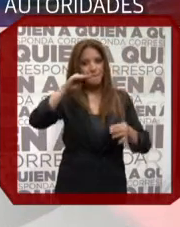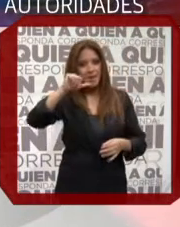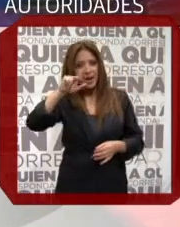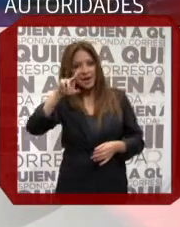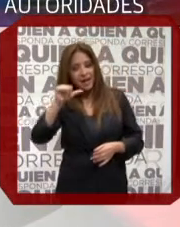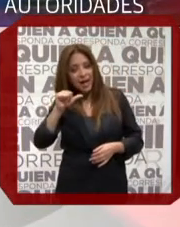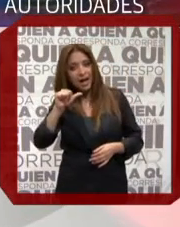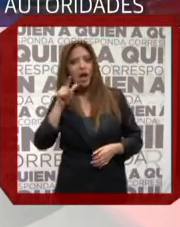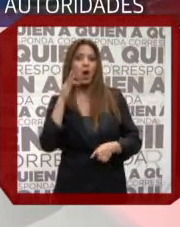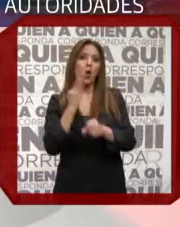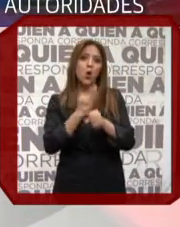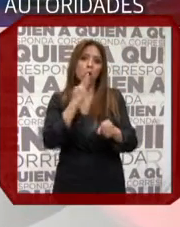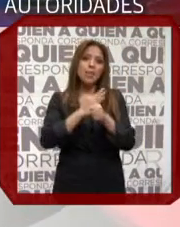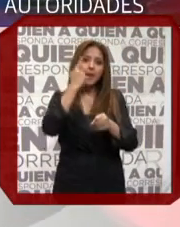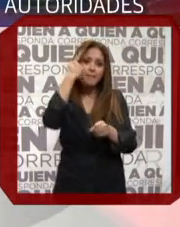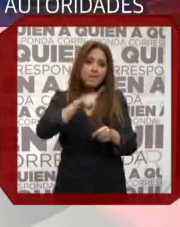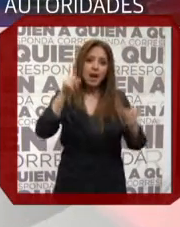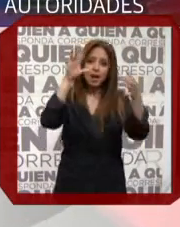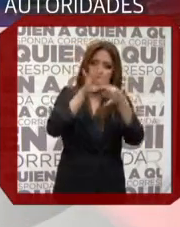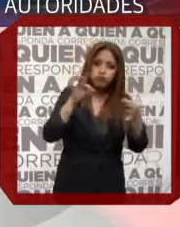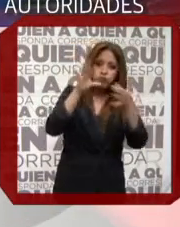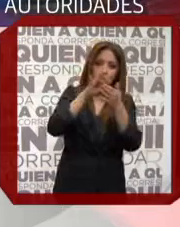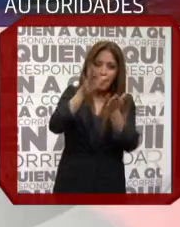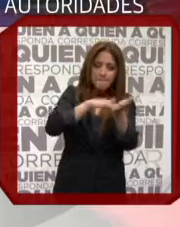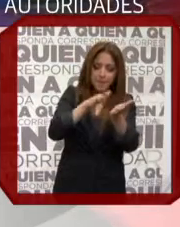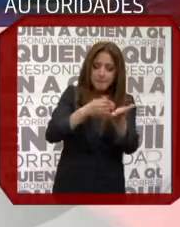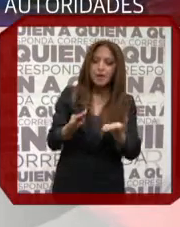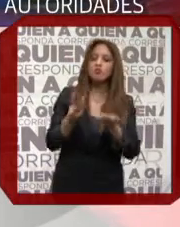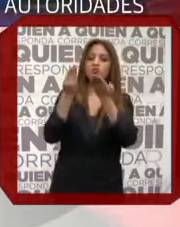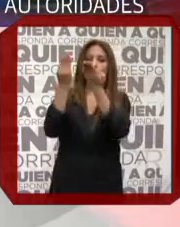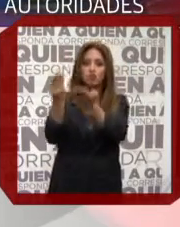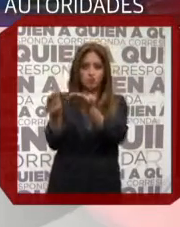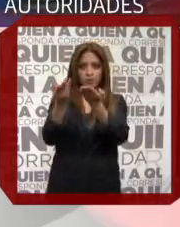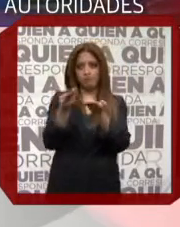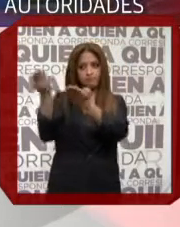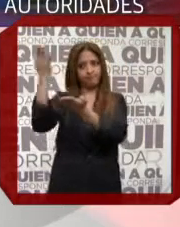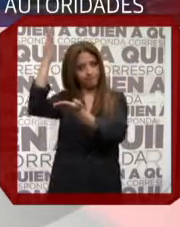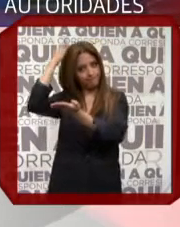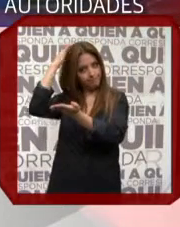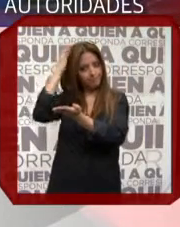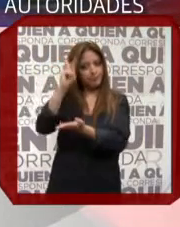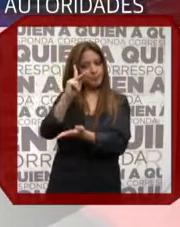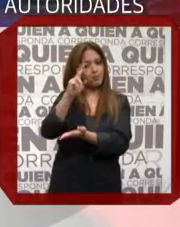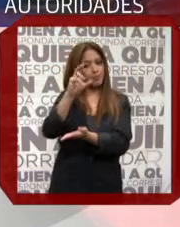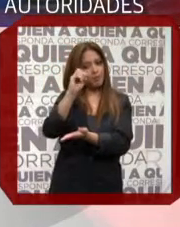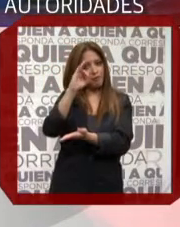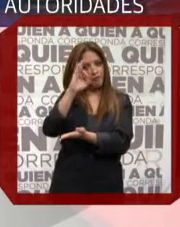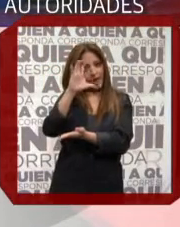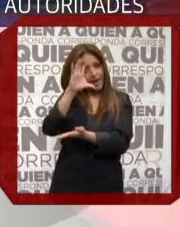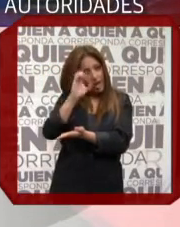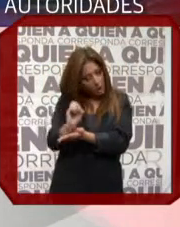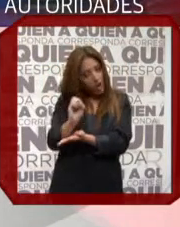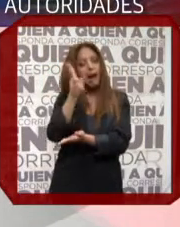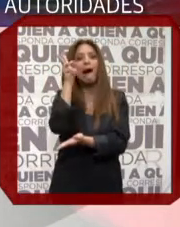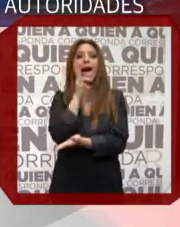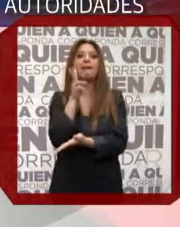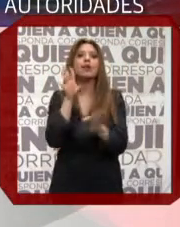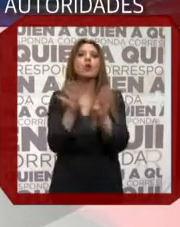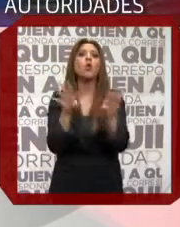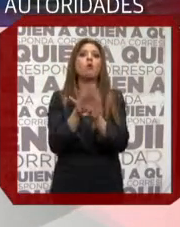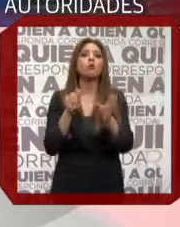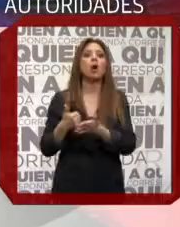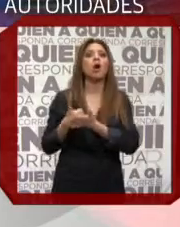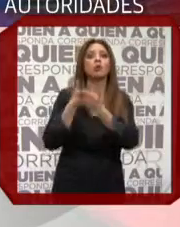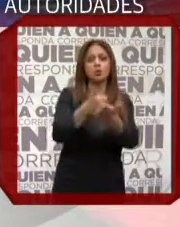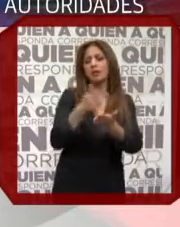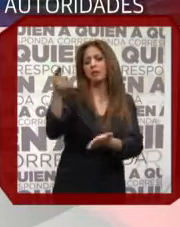en este momento, claro, pues sí, para que te brinde todos sus documentos y podamos canalizarlo con las autoridades y que perfecto. Profeco pueda ahora sí que apoyarnos un poco